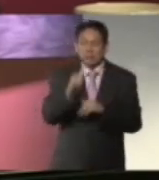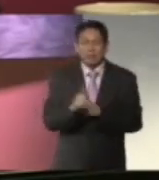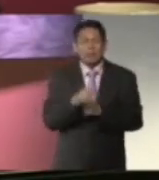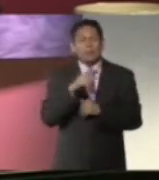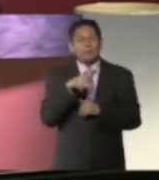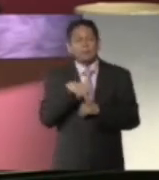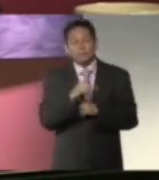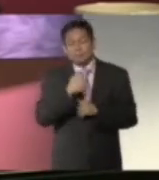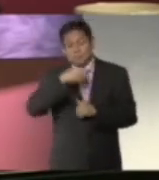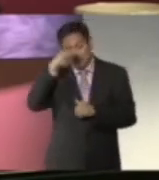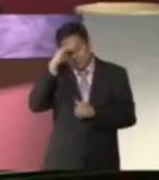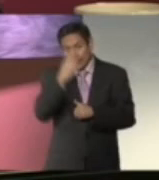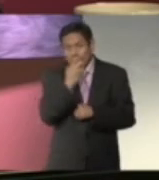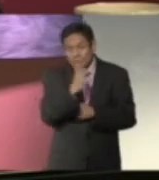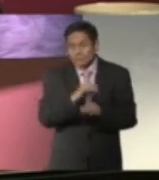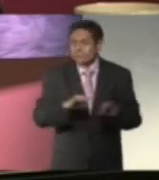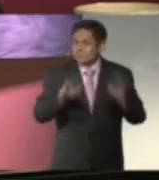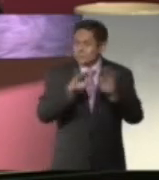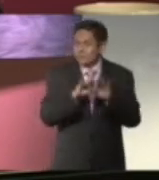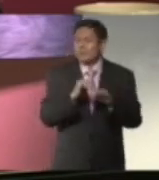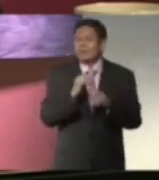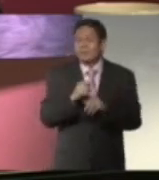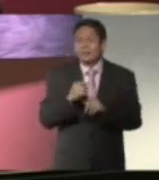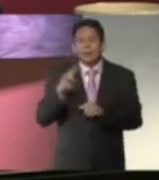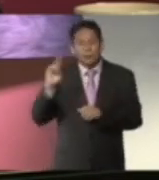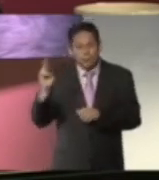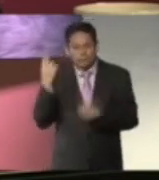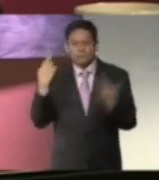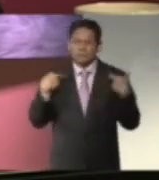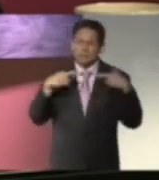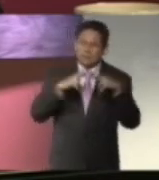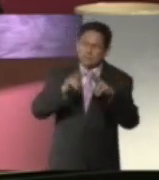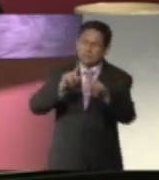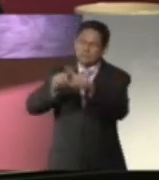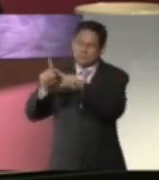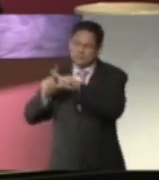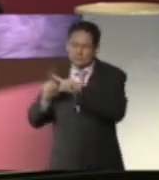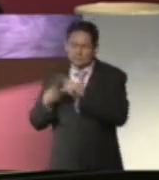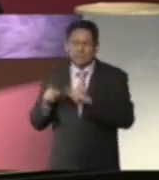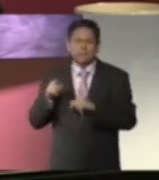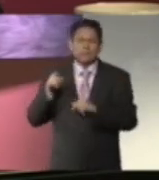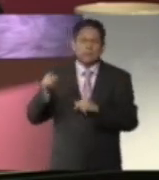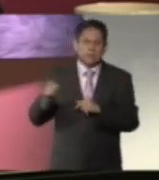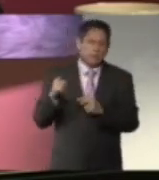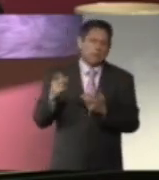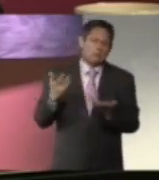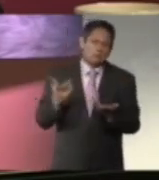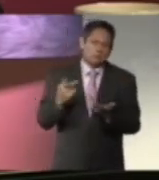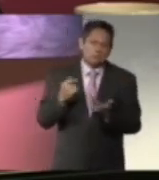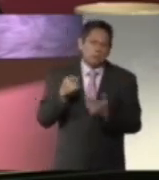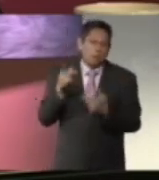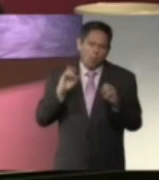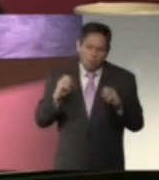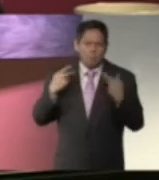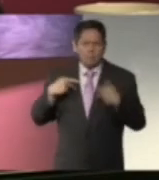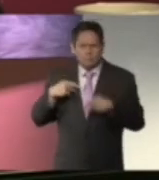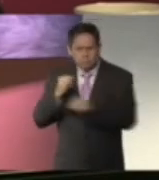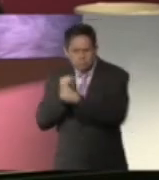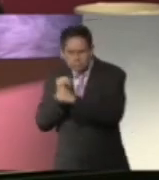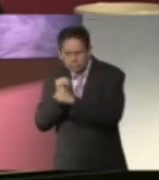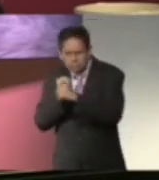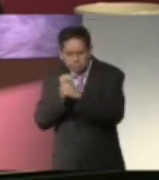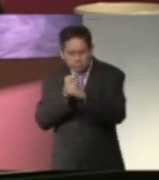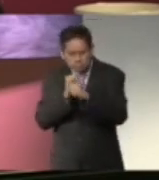eso es fundamental, o sea, que desde la academia, tanto nosotras como personal docente, investigadoras,